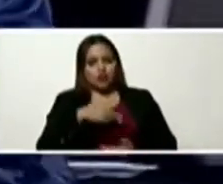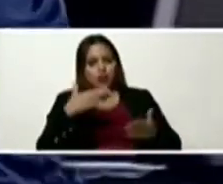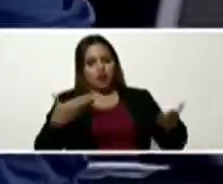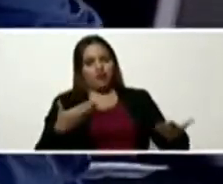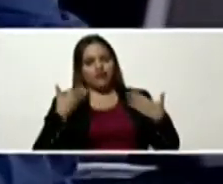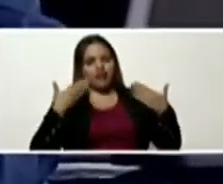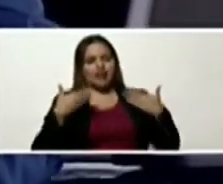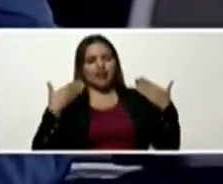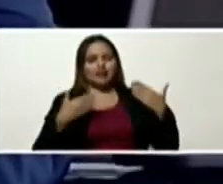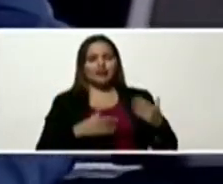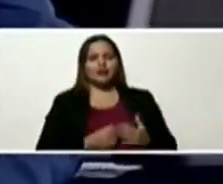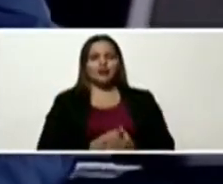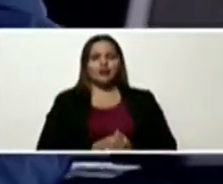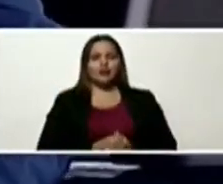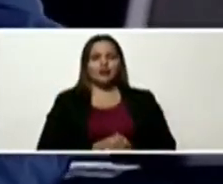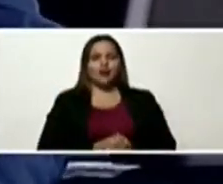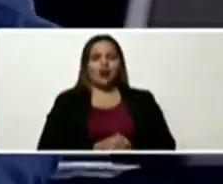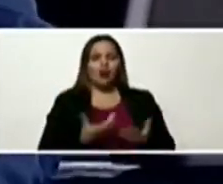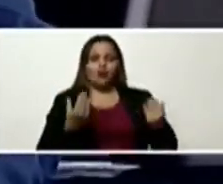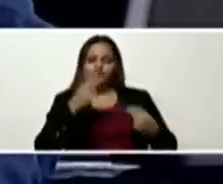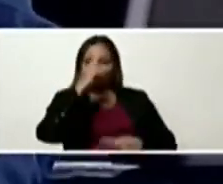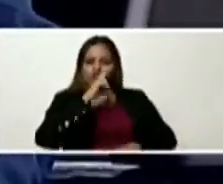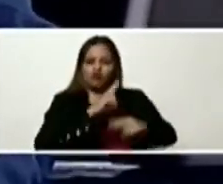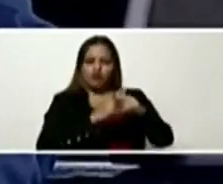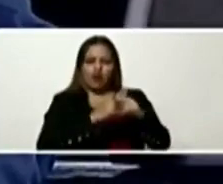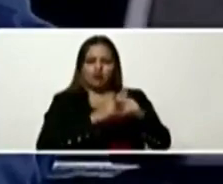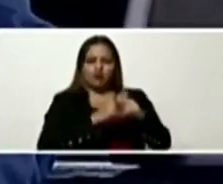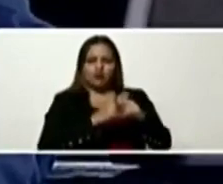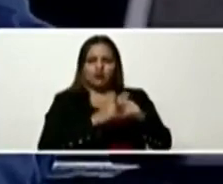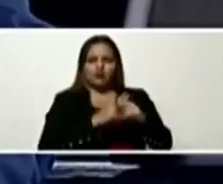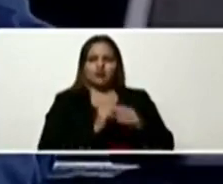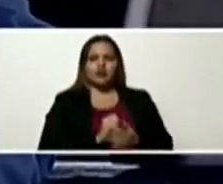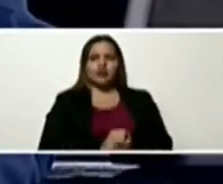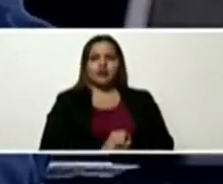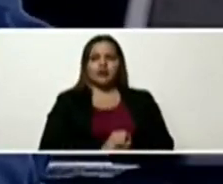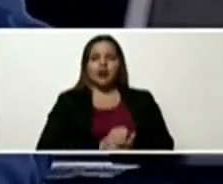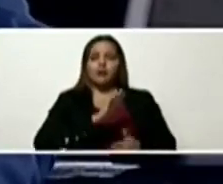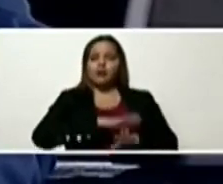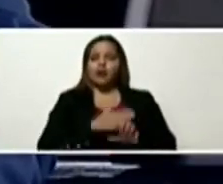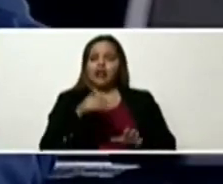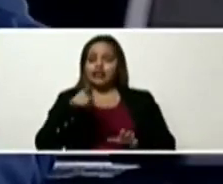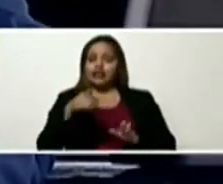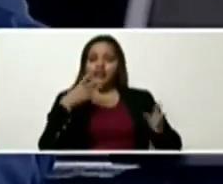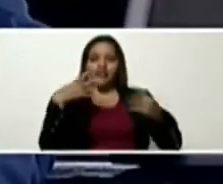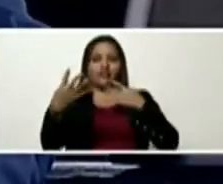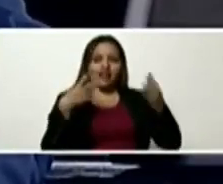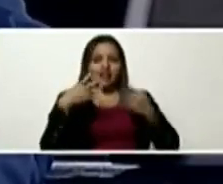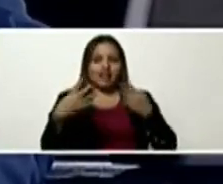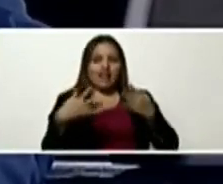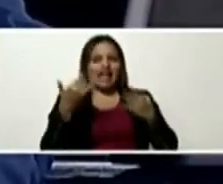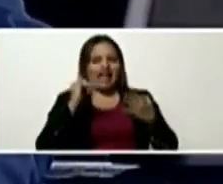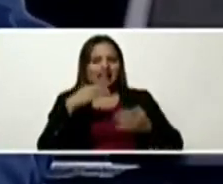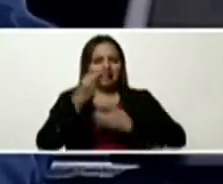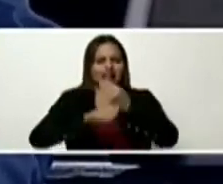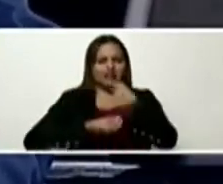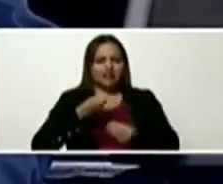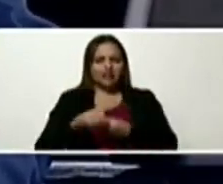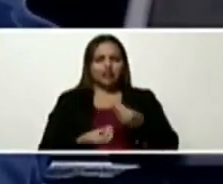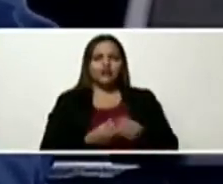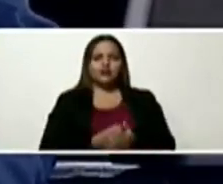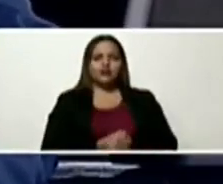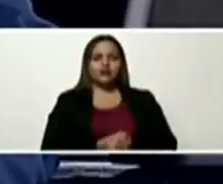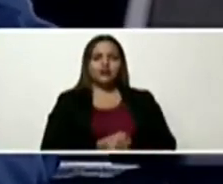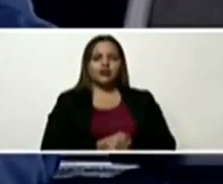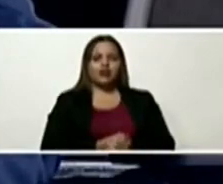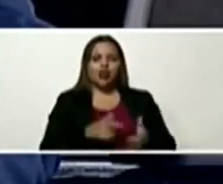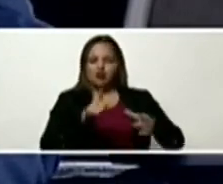contentos, muy complacidos porque esta feria se esté realizando en